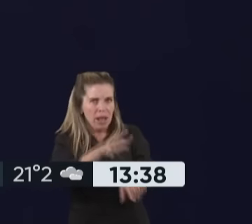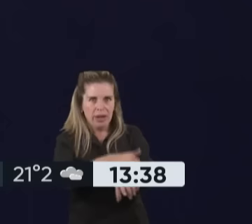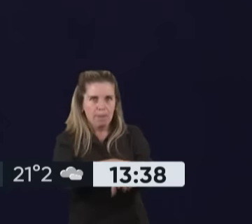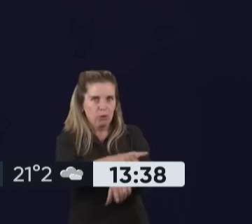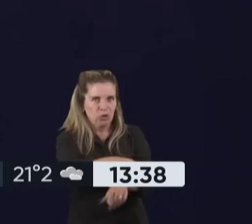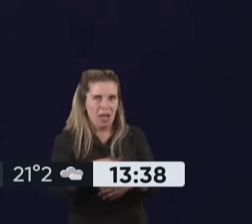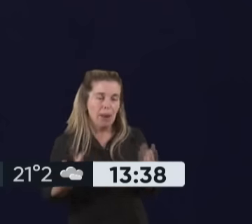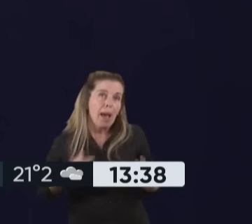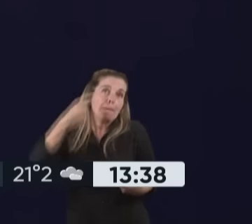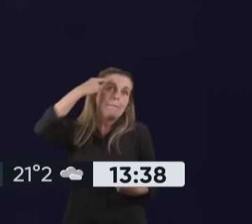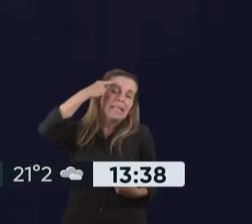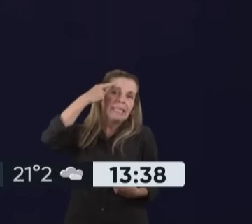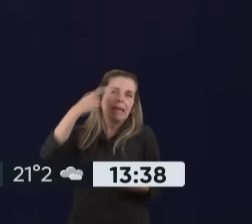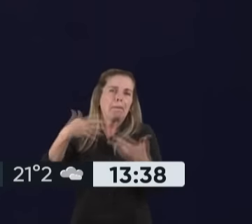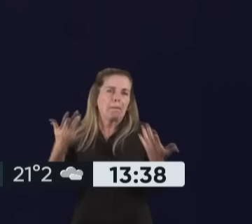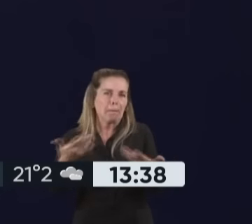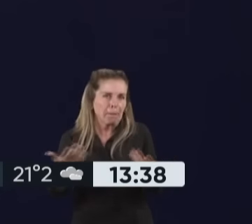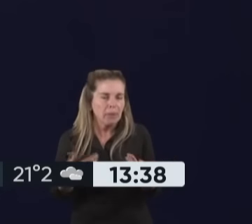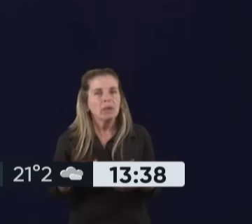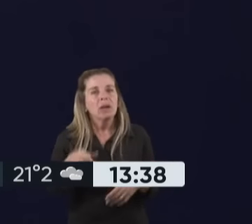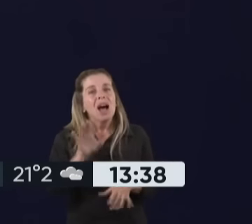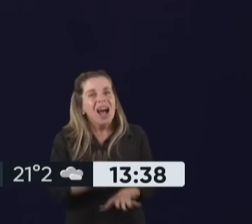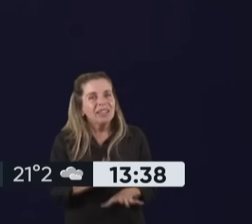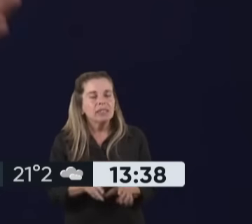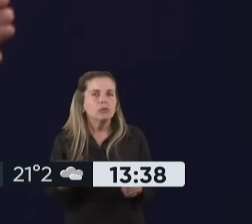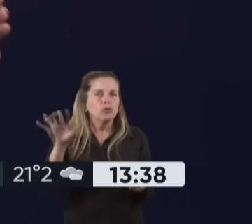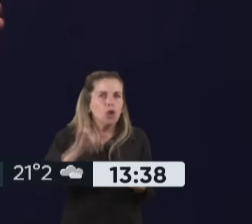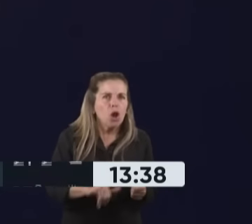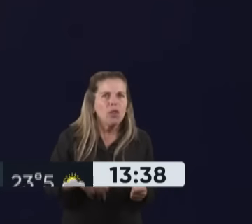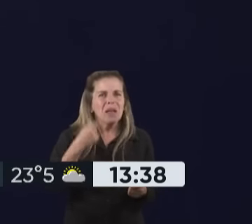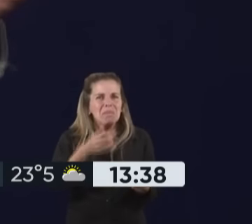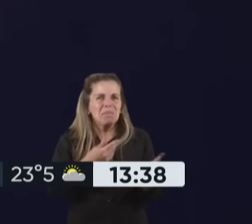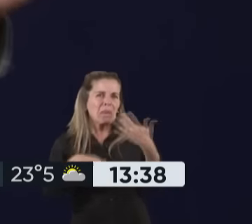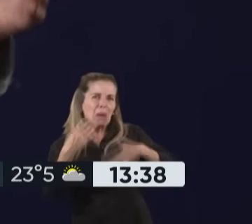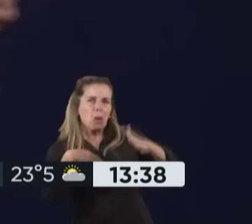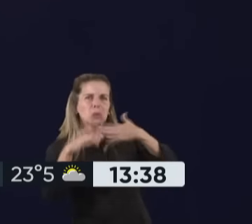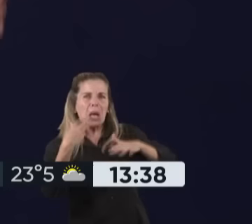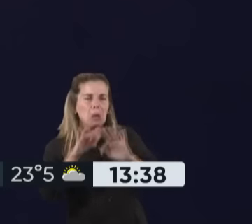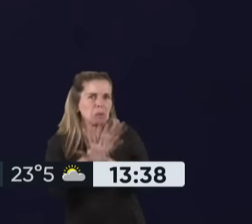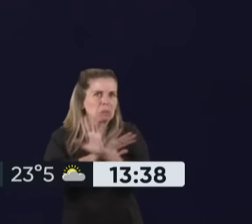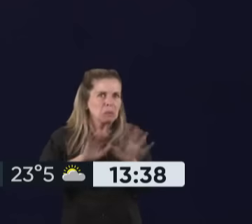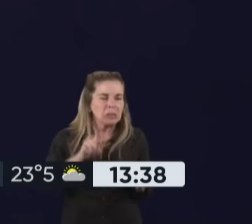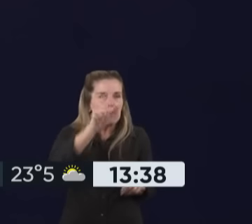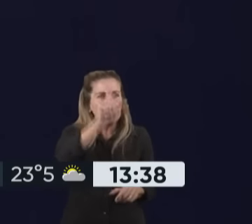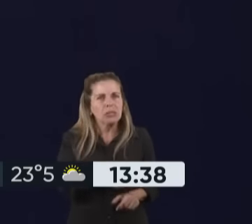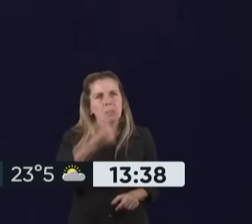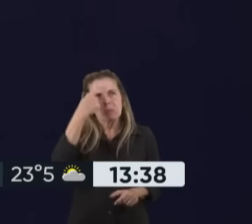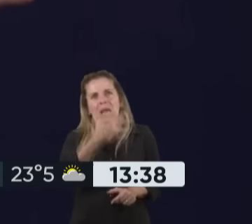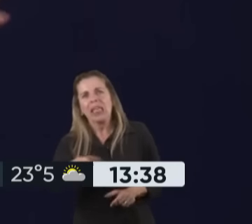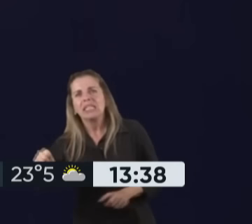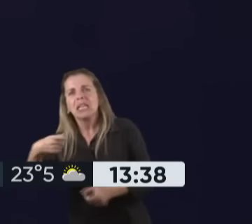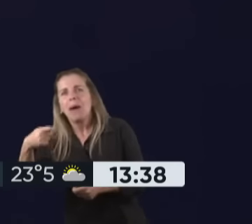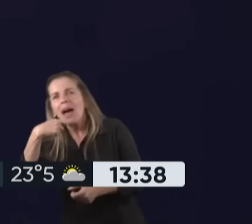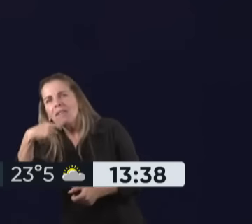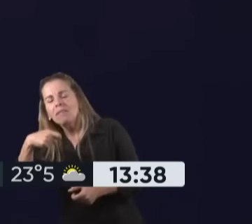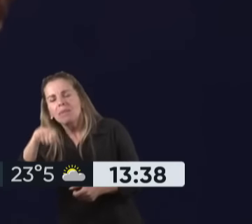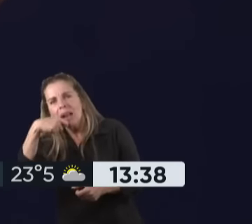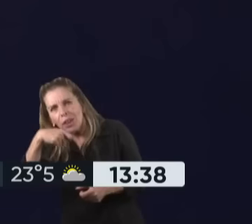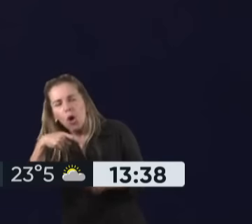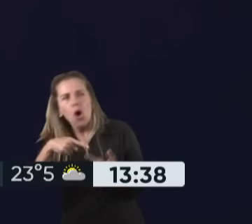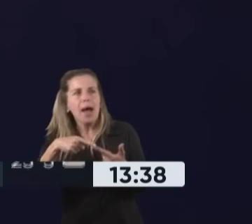los días escuchás en los juicios, y entonces el que viene transportando la droga se lleva una pena de 2 años, o por